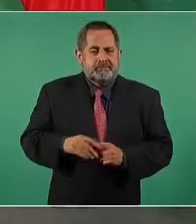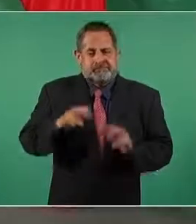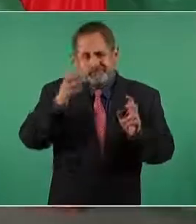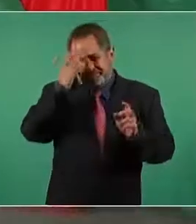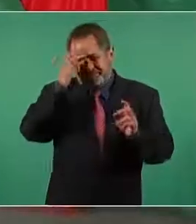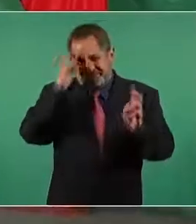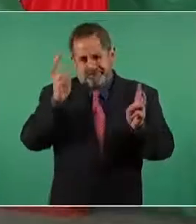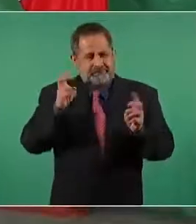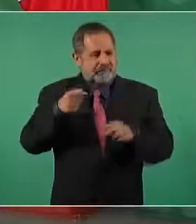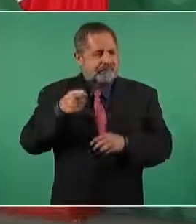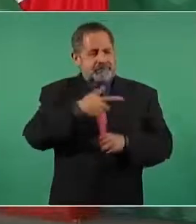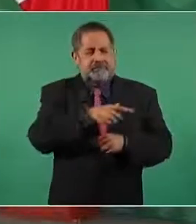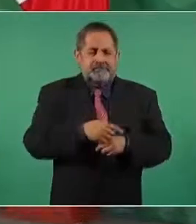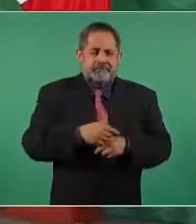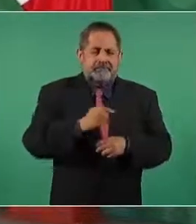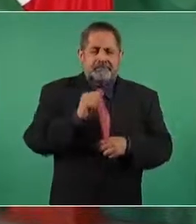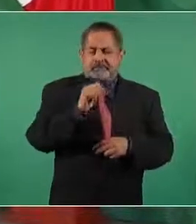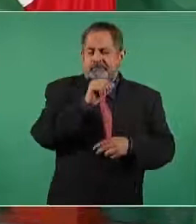asociaciones